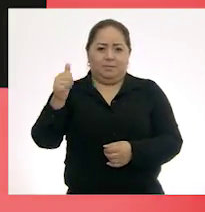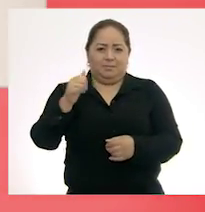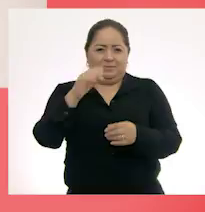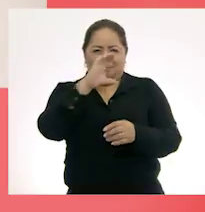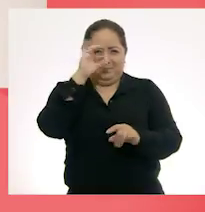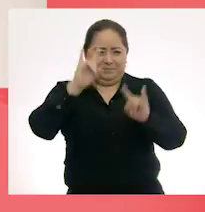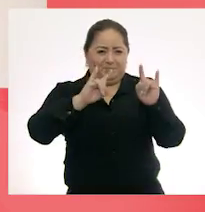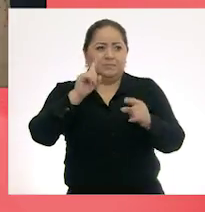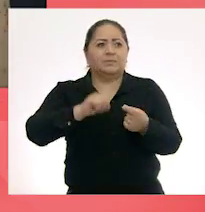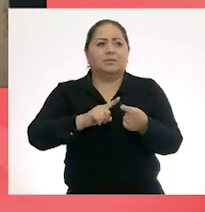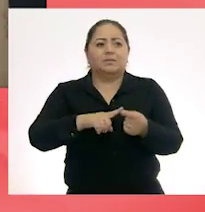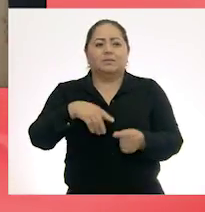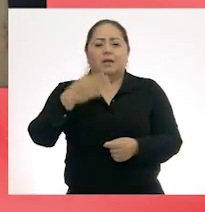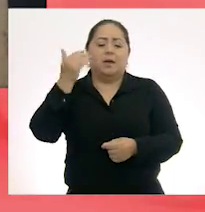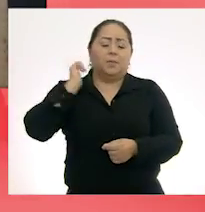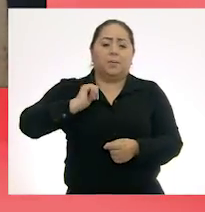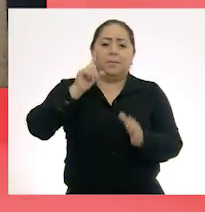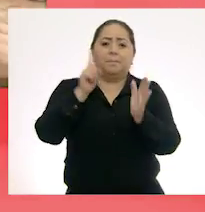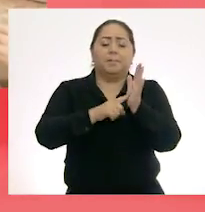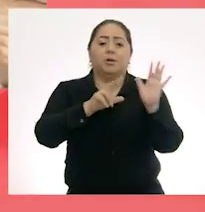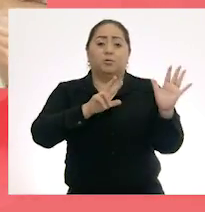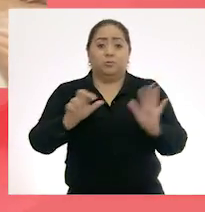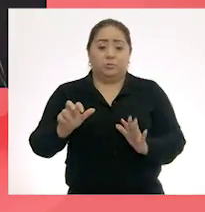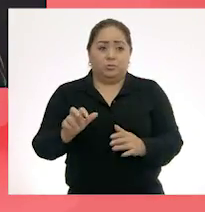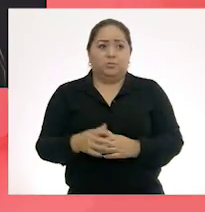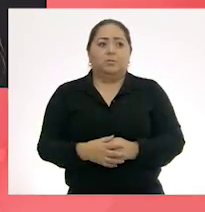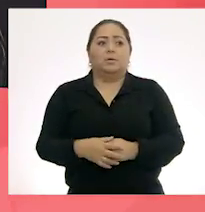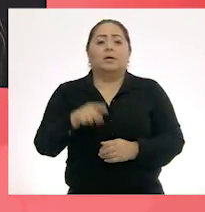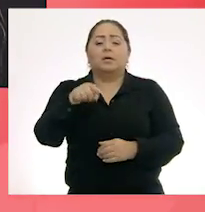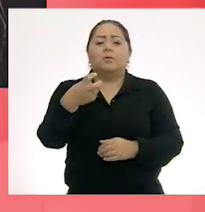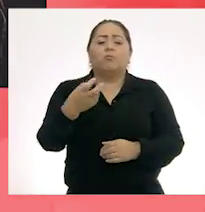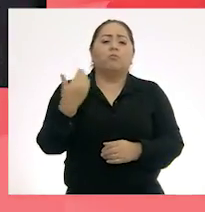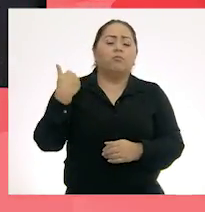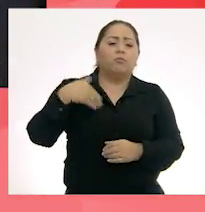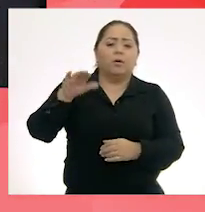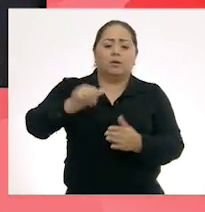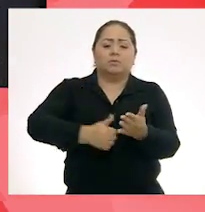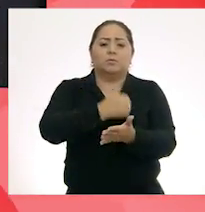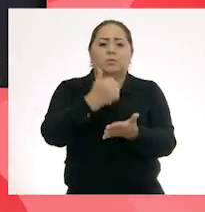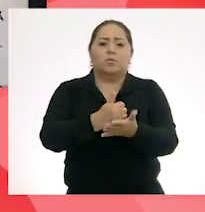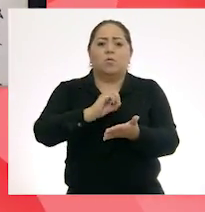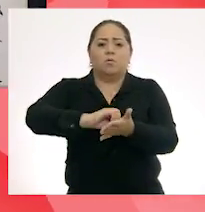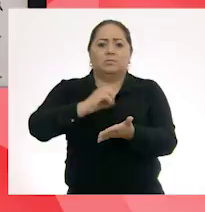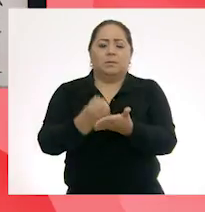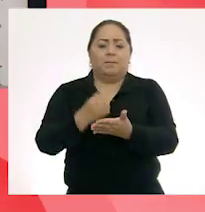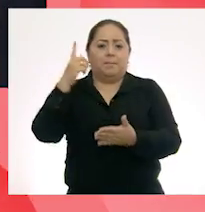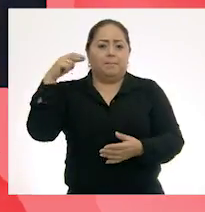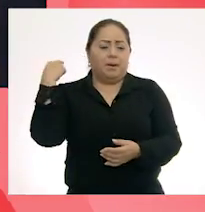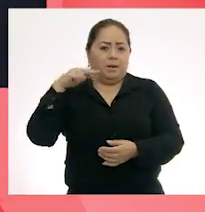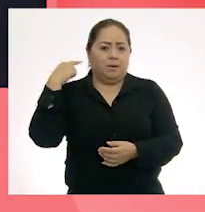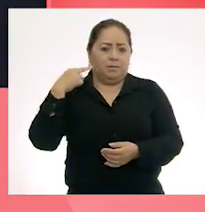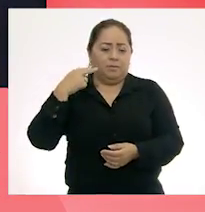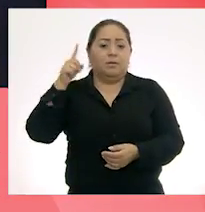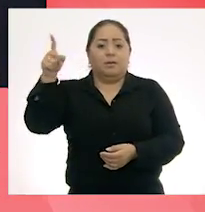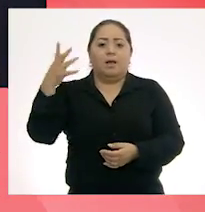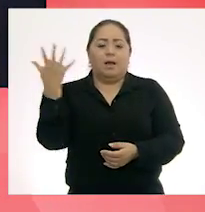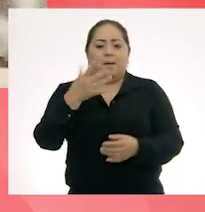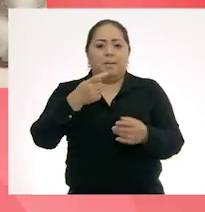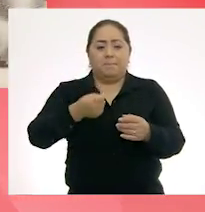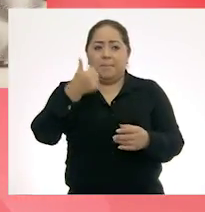gráficas es de finales del 1800. Esto fue en la ciudad de Orizaba, en Veracruz. Se dedicaban a